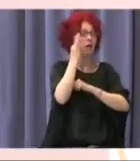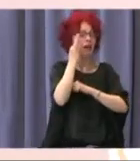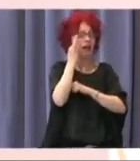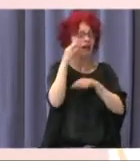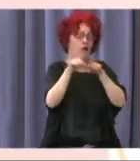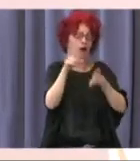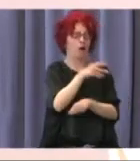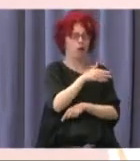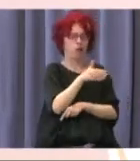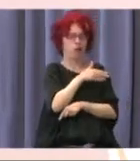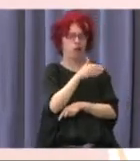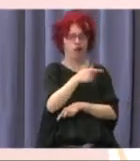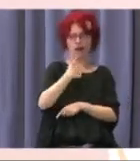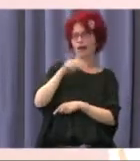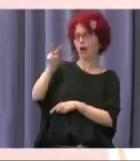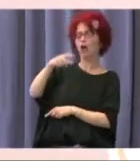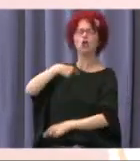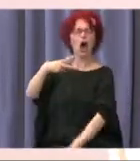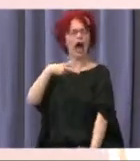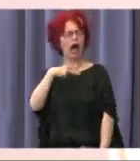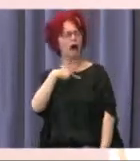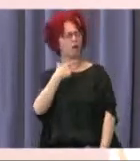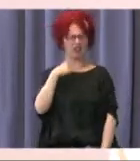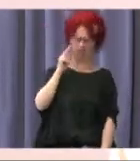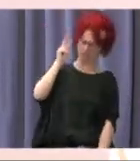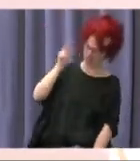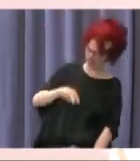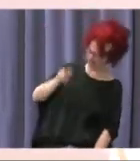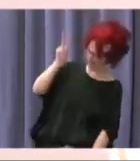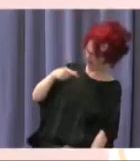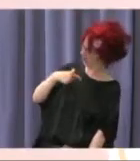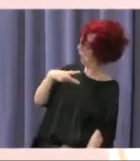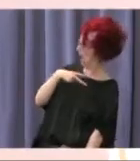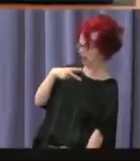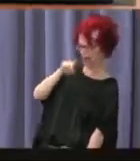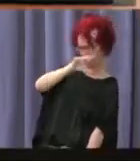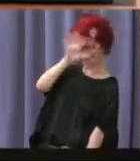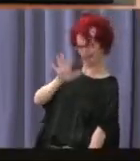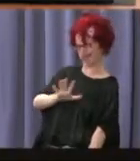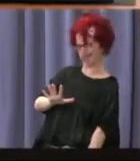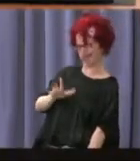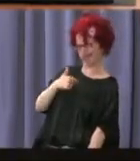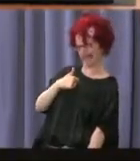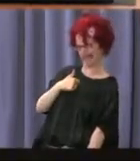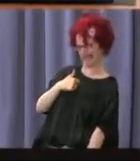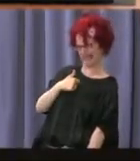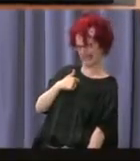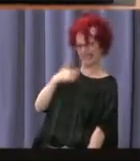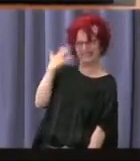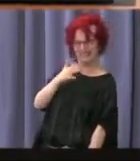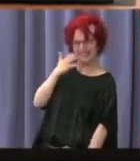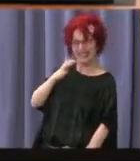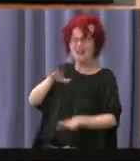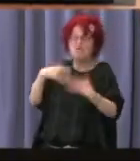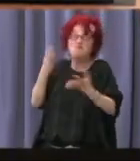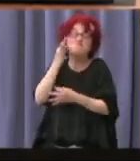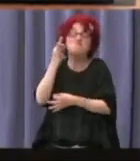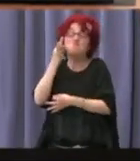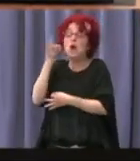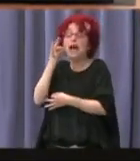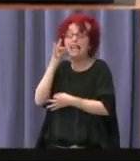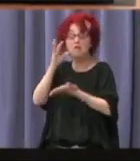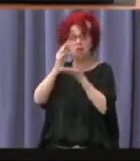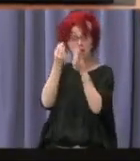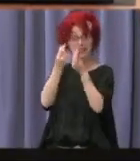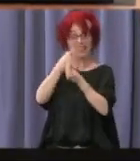no lo pareces, porque me parece una que eres abogada, ¿no? Es una broma, pero es eso. Quiero decir, hay mujeres que te dicen, soy médico, y